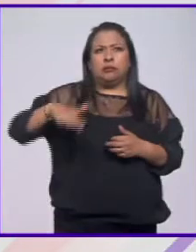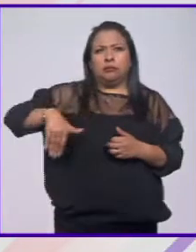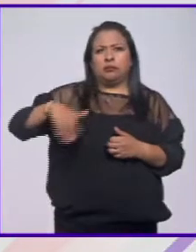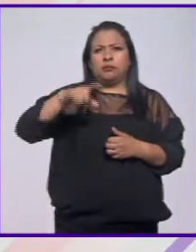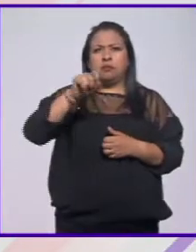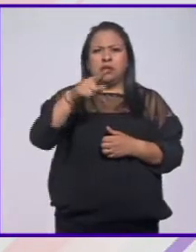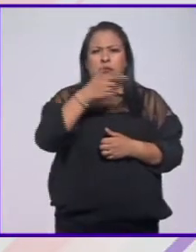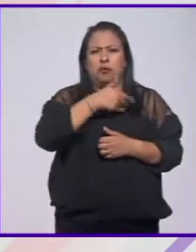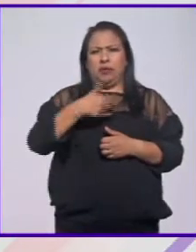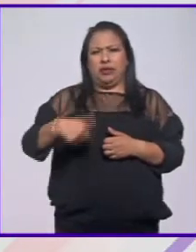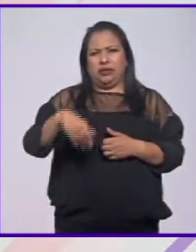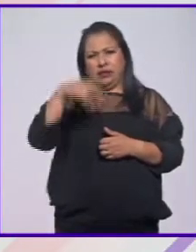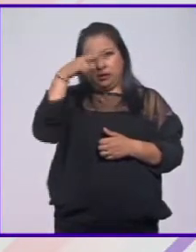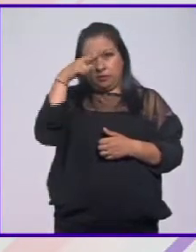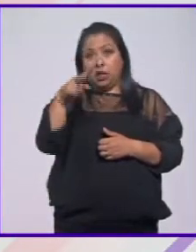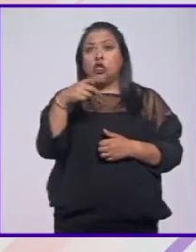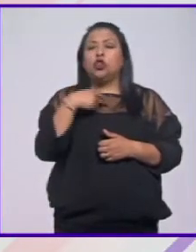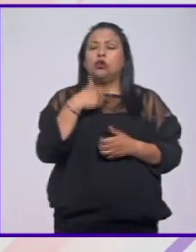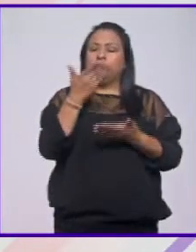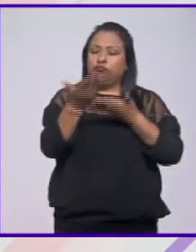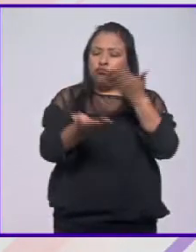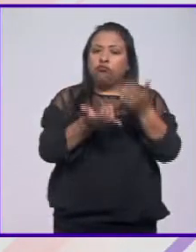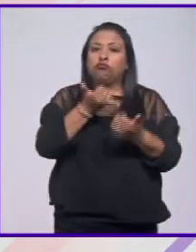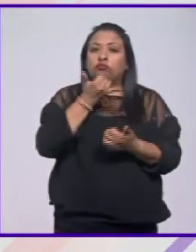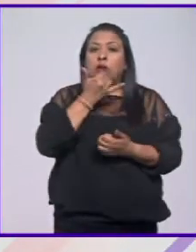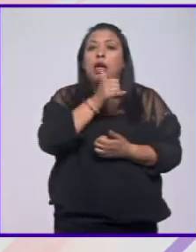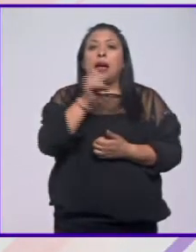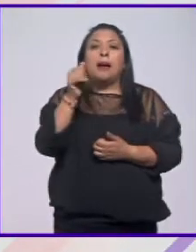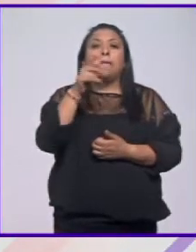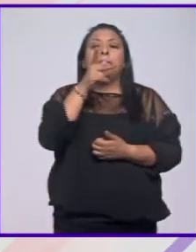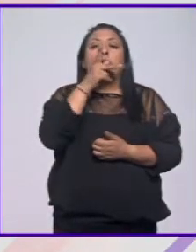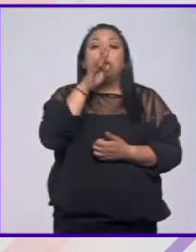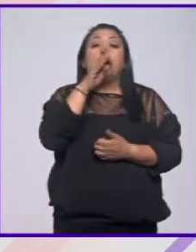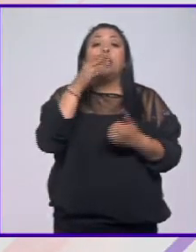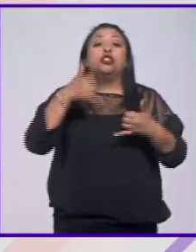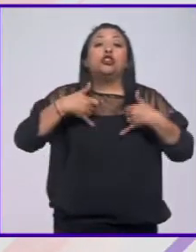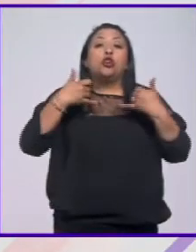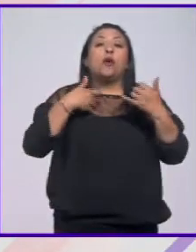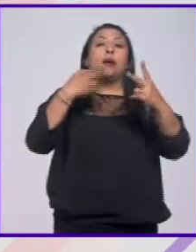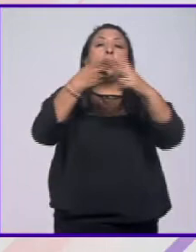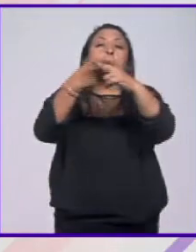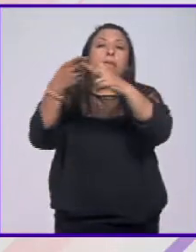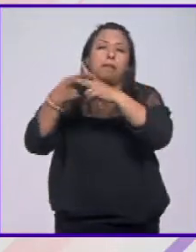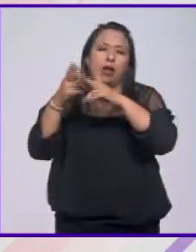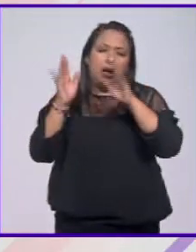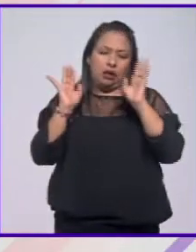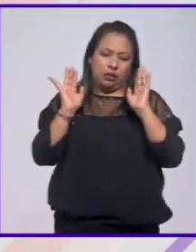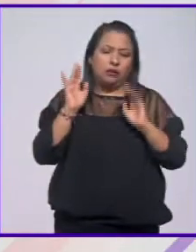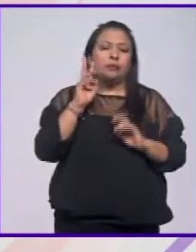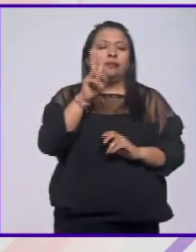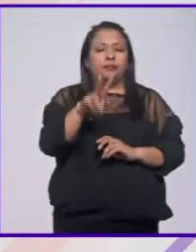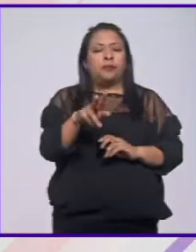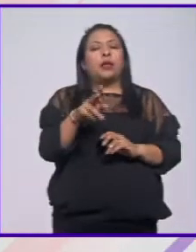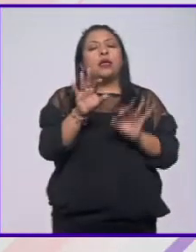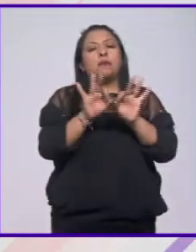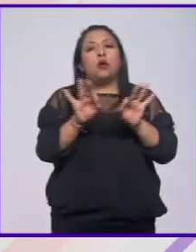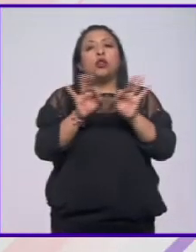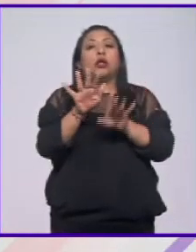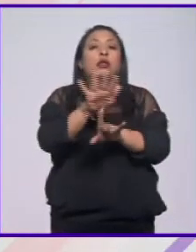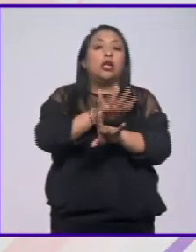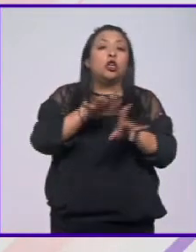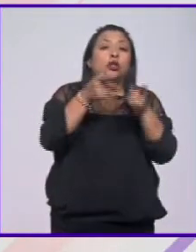recientemente el propio presidente de México ofreció disculpas también a los padres de los jóvenes asesinados. Sí, bueno, hay que tener en cuenta los contextos históricos,